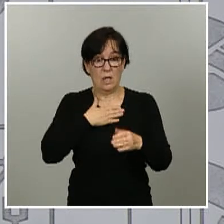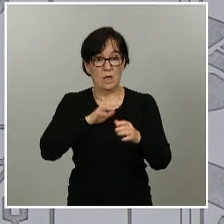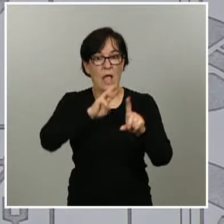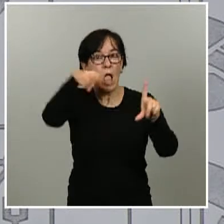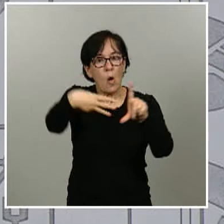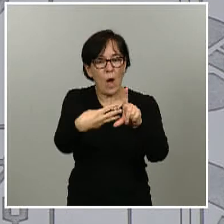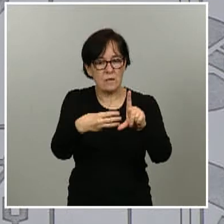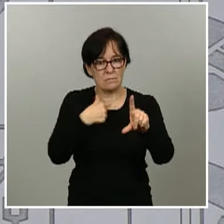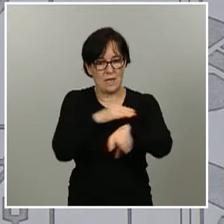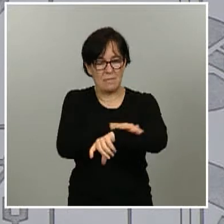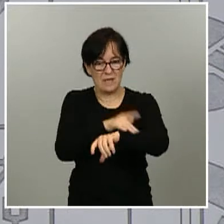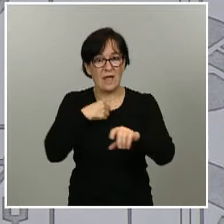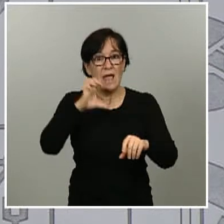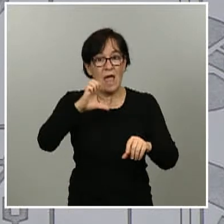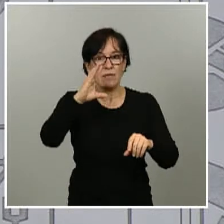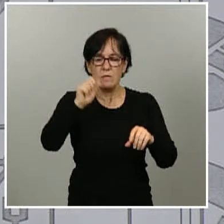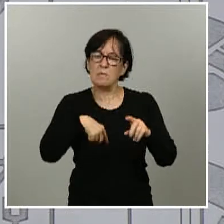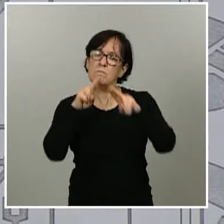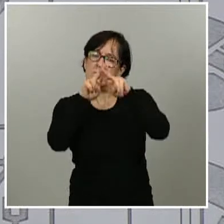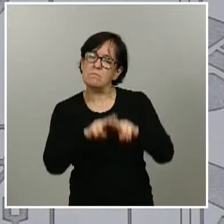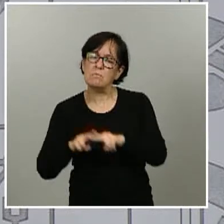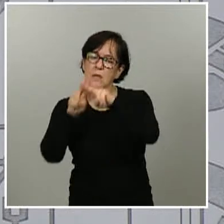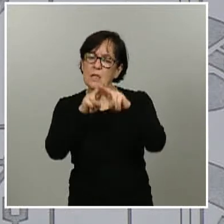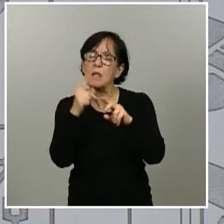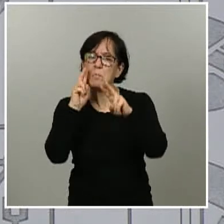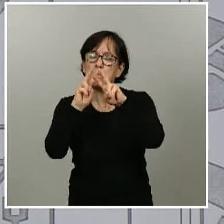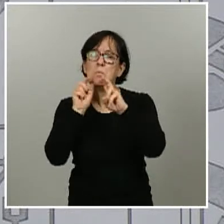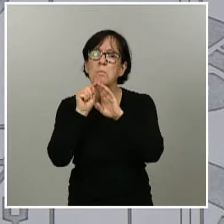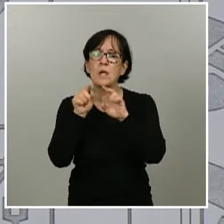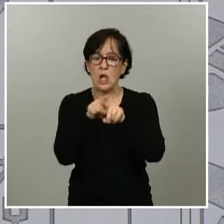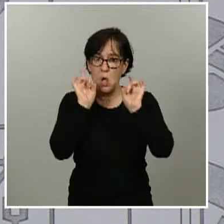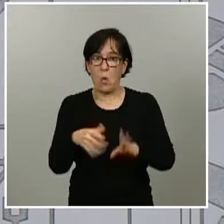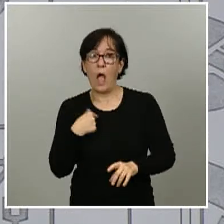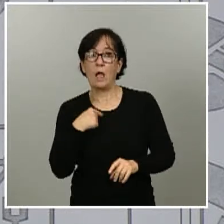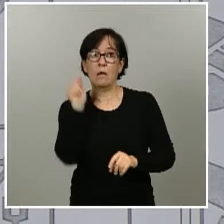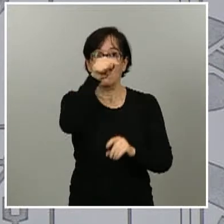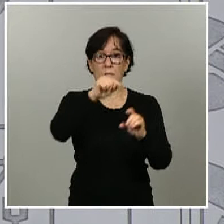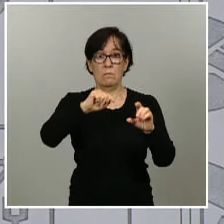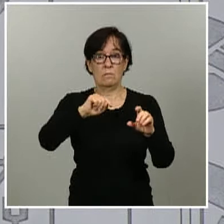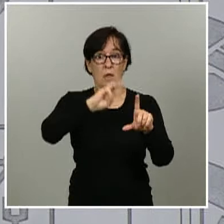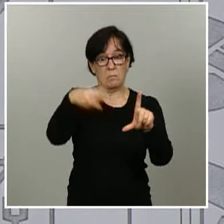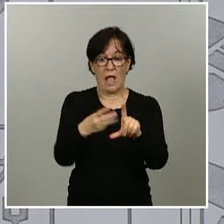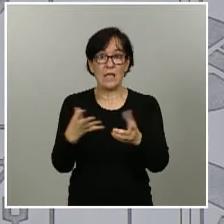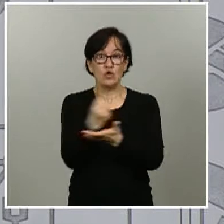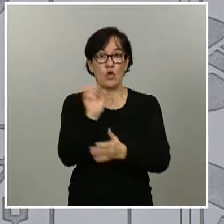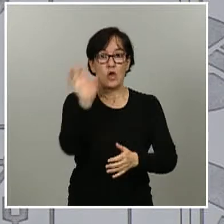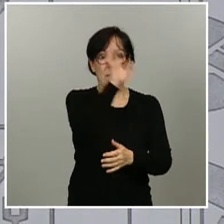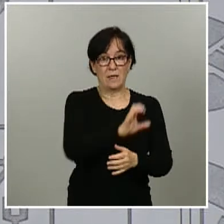el ECDC también mira, al igual que nosotros miramos las páginas de casi todos los países y del